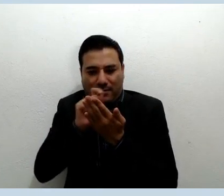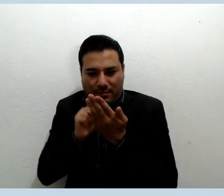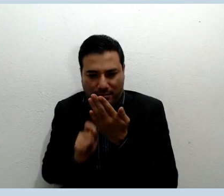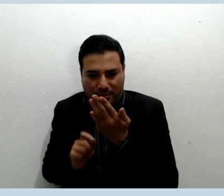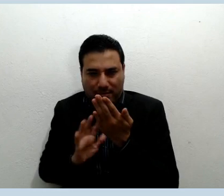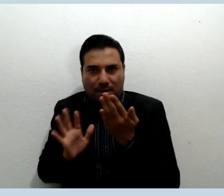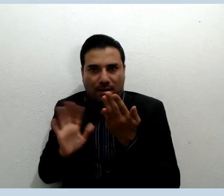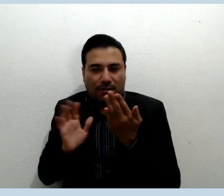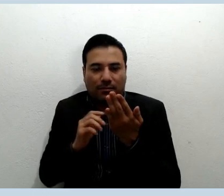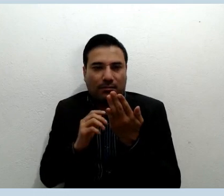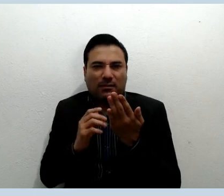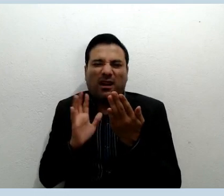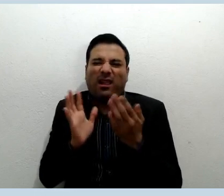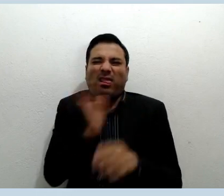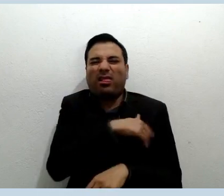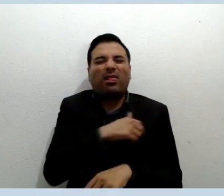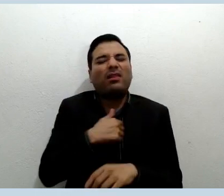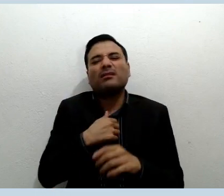dije